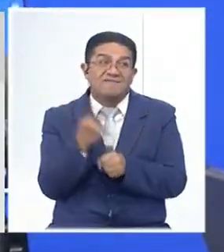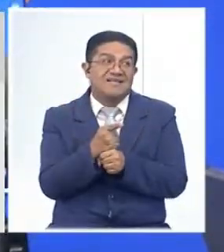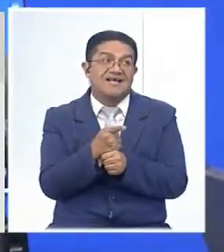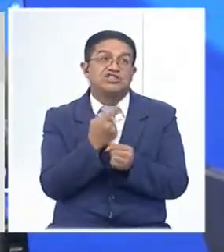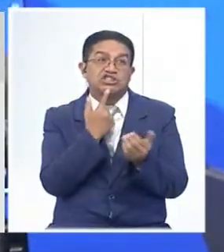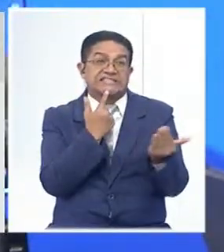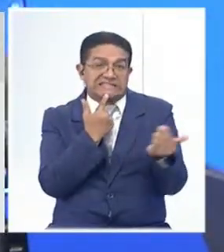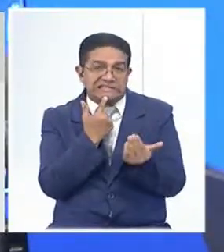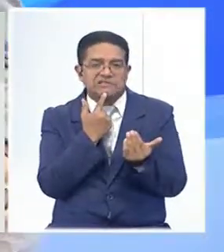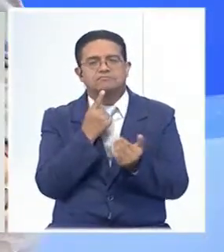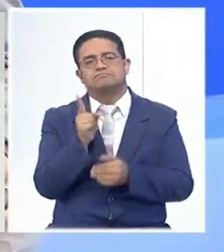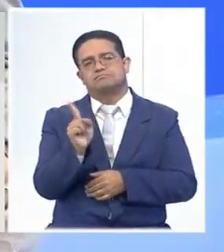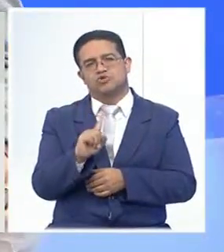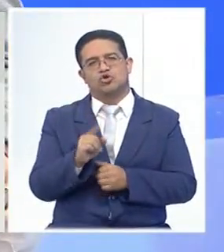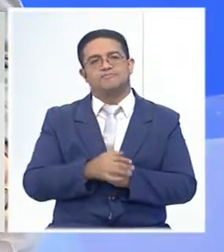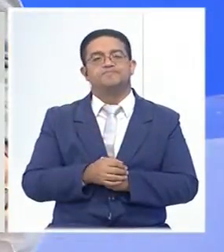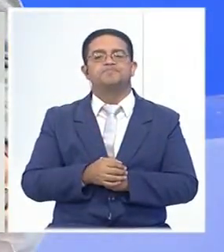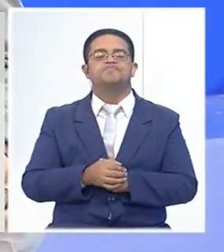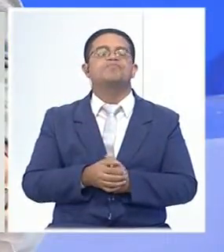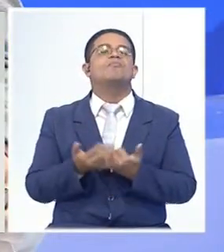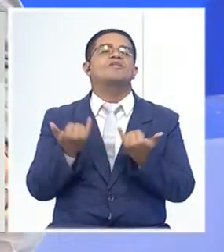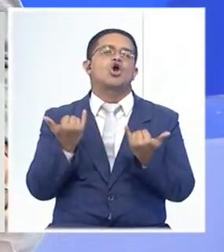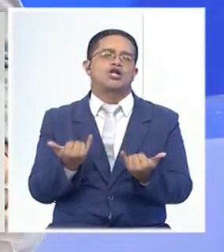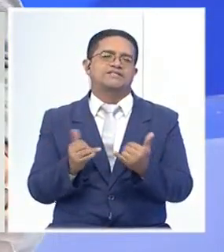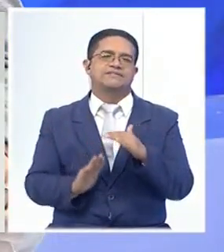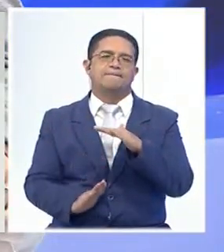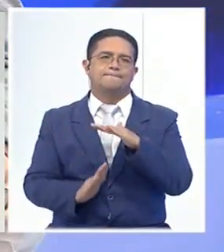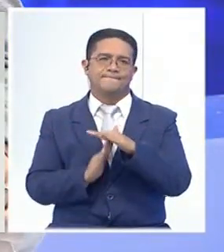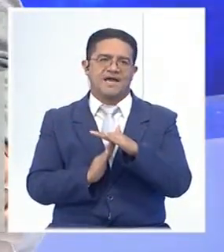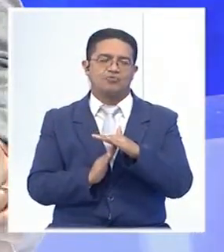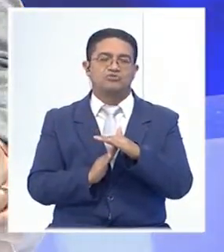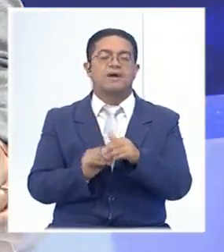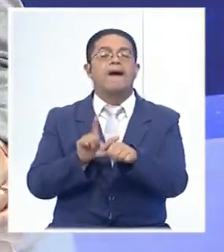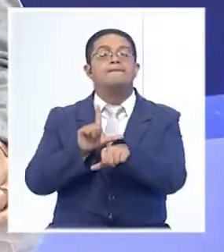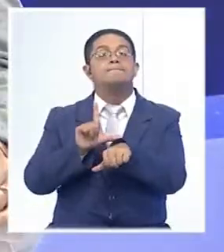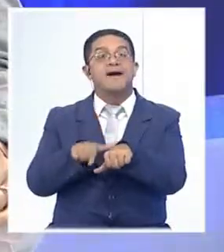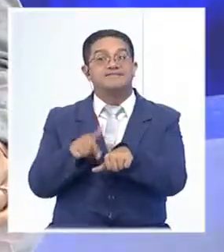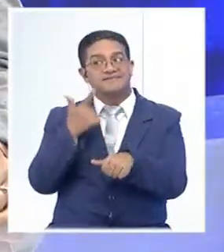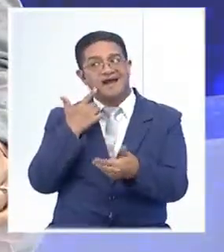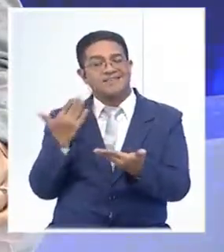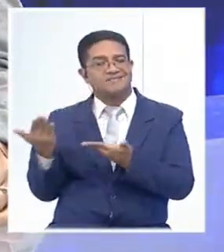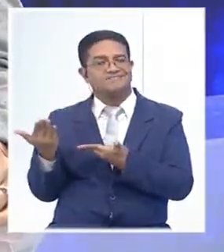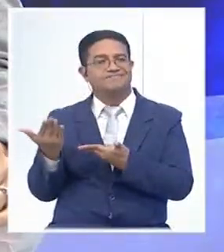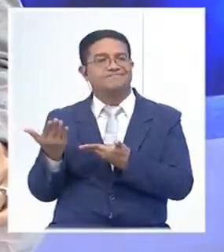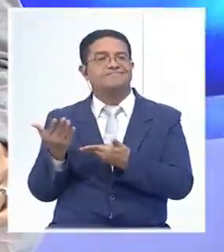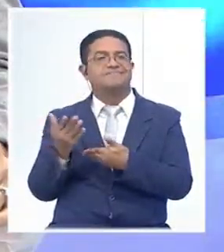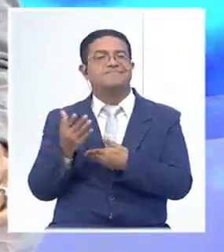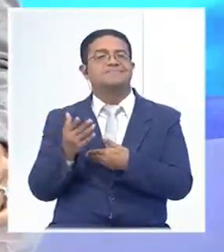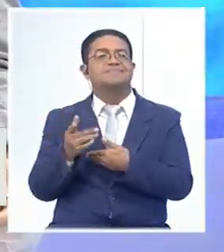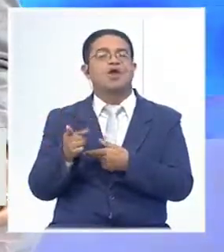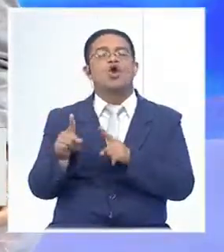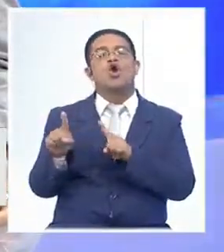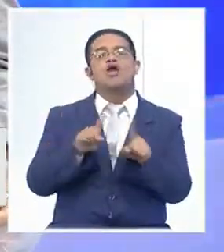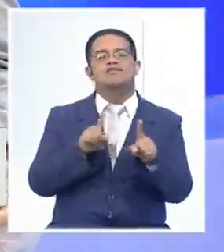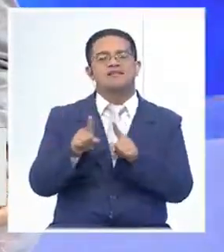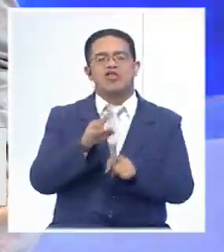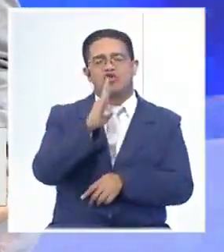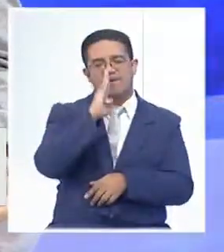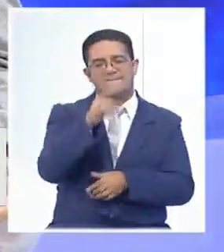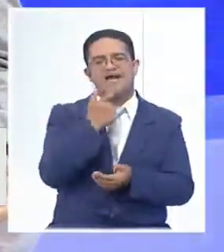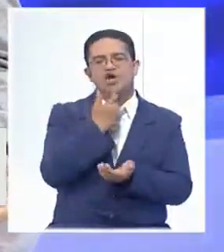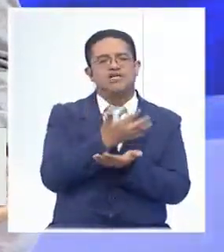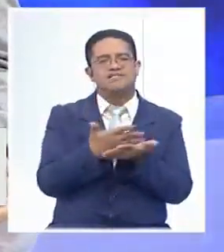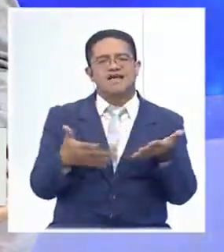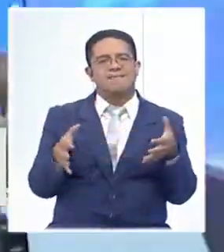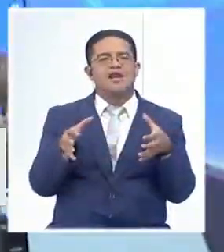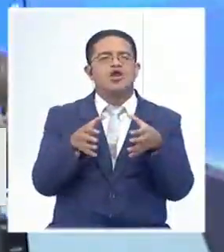específico. Vamos a realizar una pausa aquí en Noticias Globovisión Salud. Al regreso nos sigue acompañando Elía Talavera, quien es la coordinadora del Banco de Sangre del